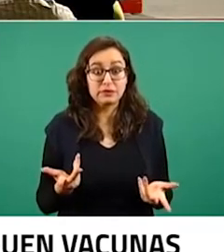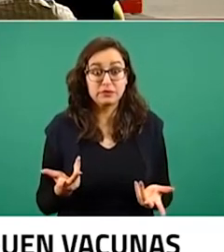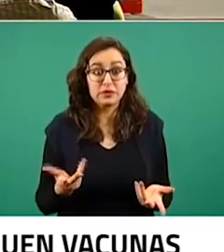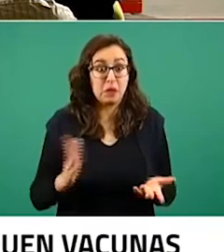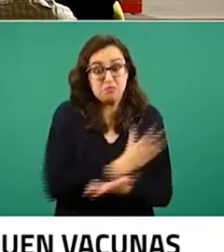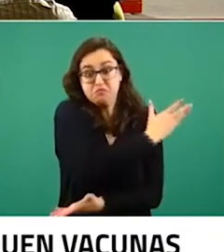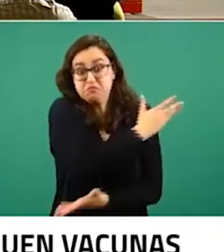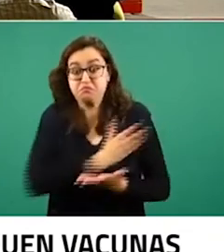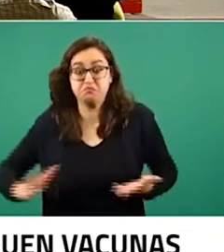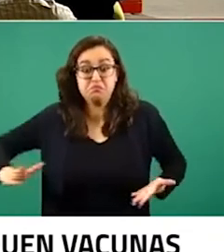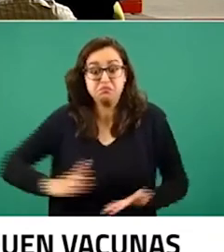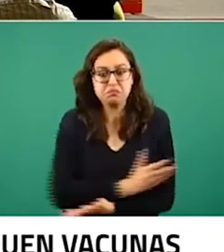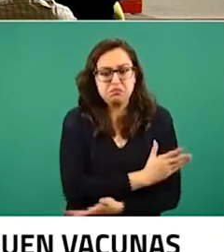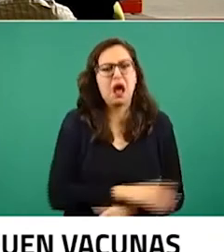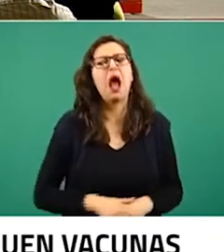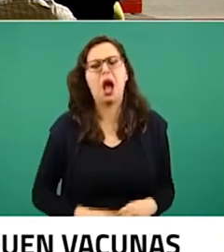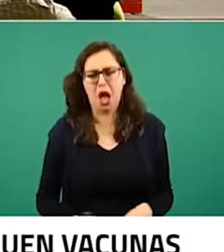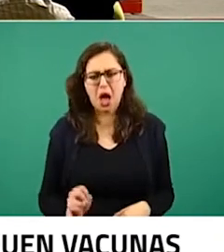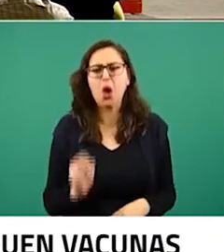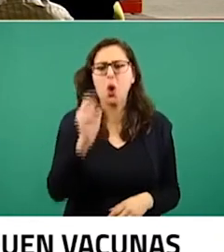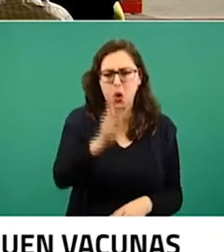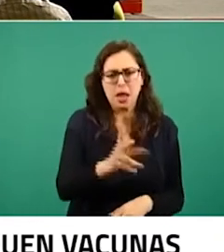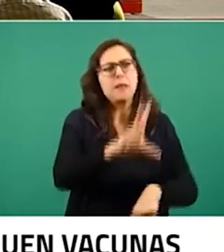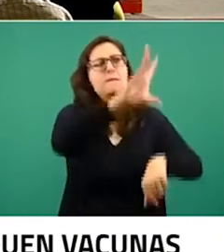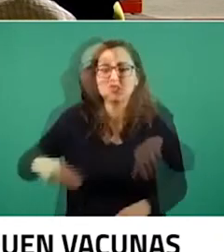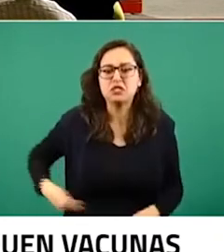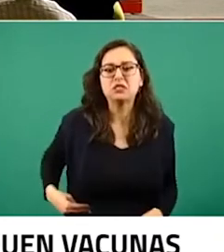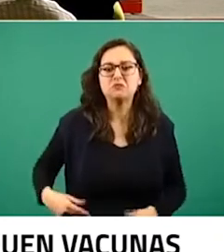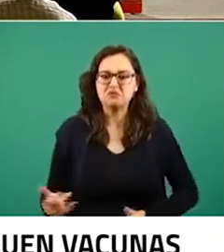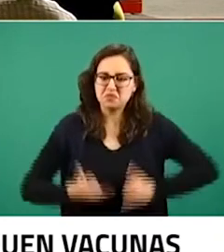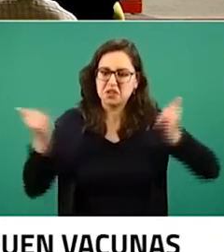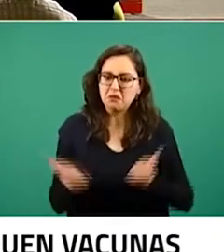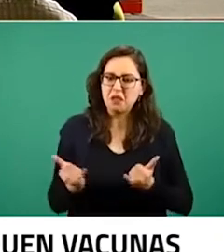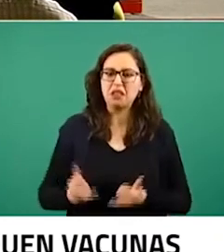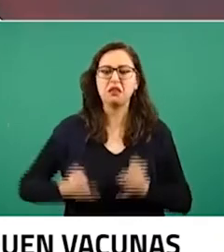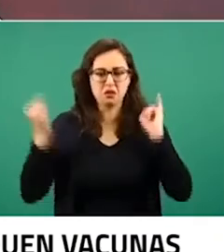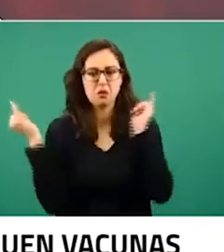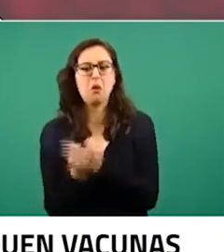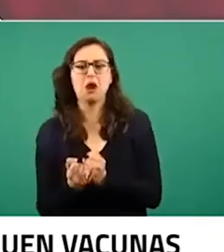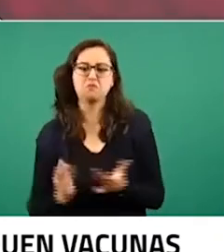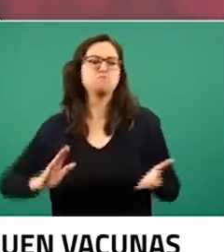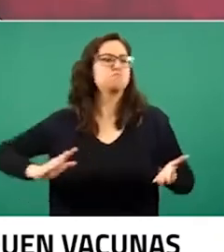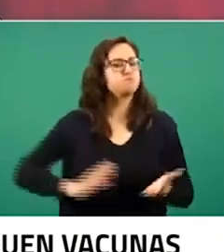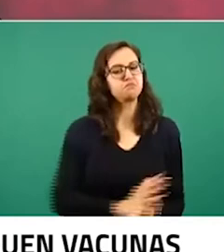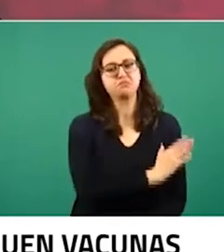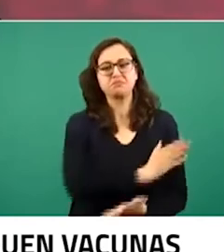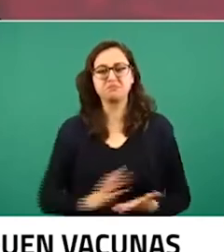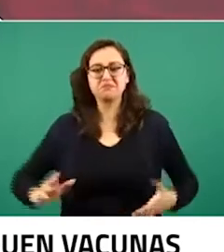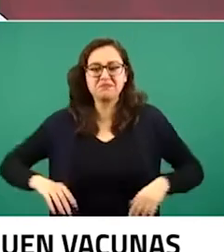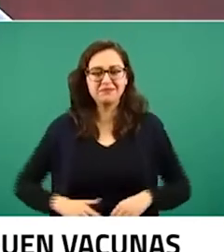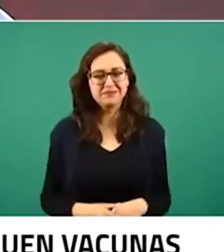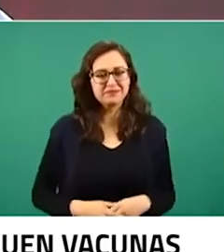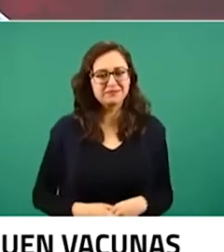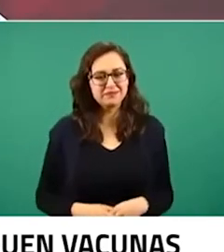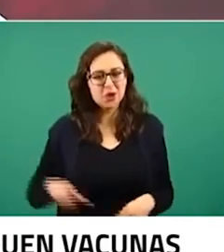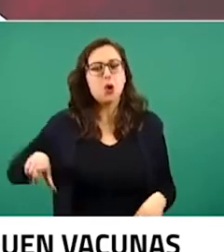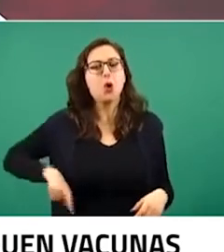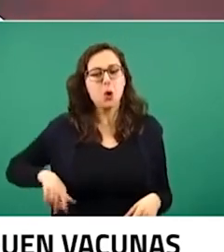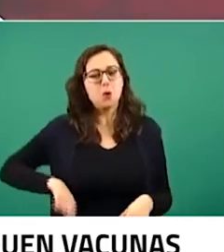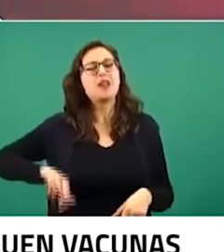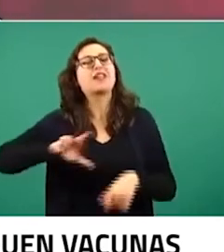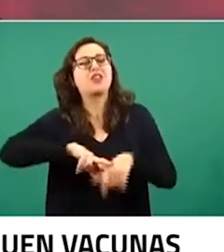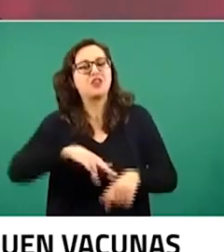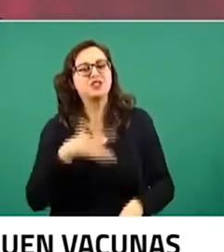la vacuna y cada uno la pone de la manera que quisiera? Los mandatarios y las mandatarias estatales experimentarían